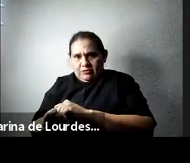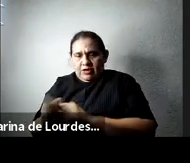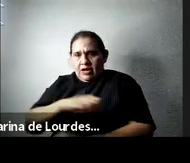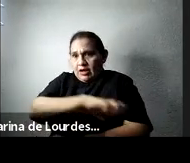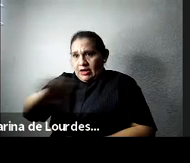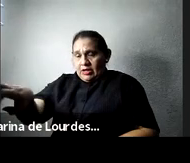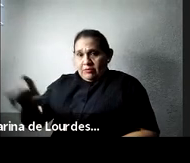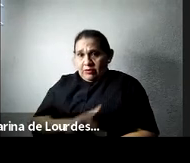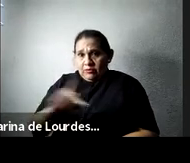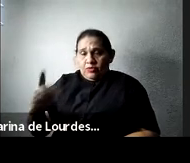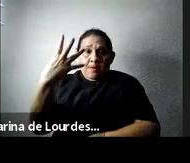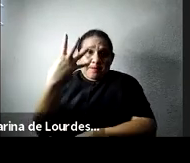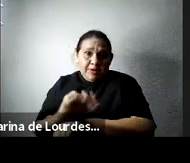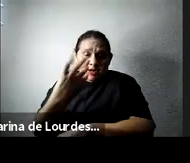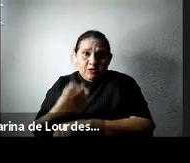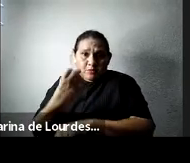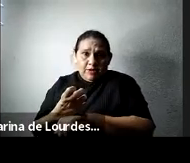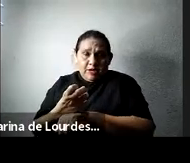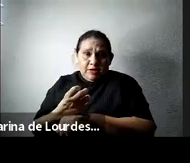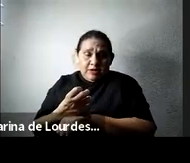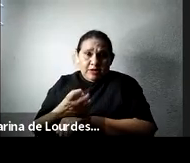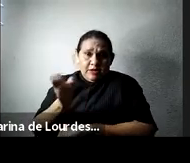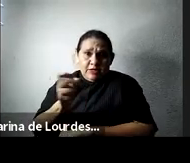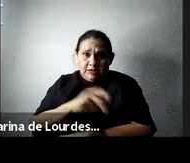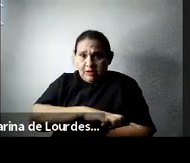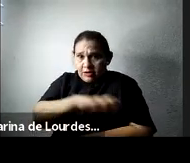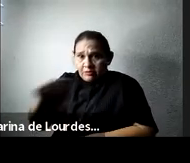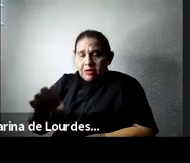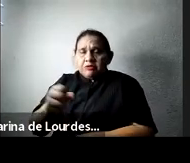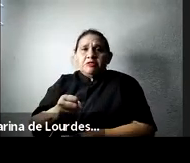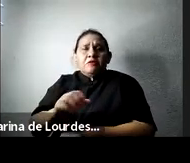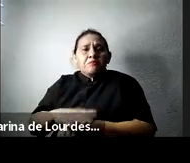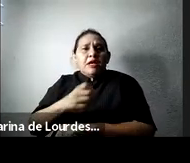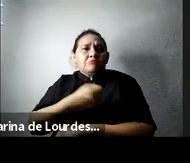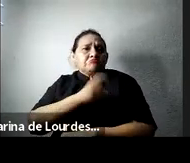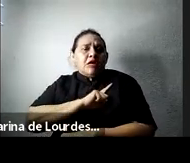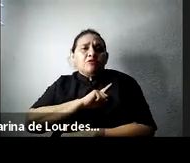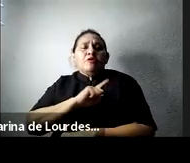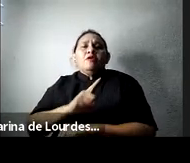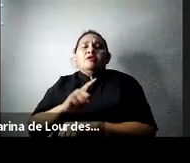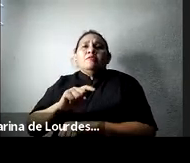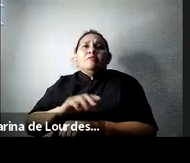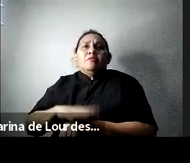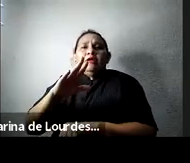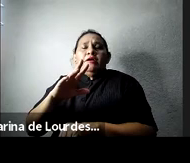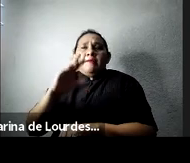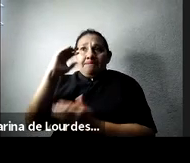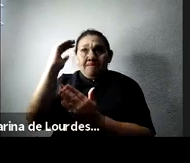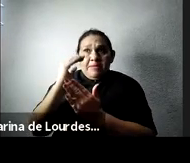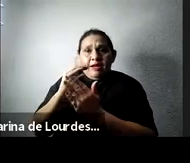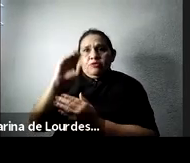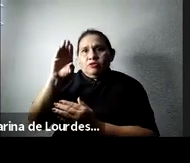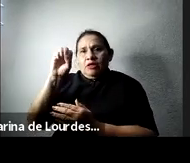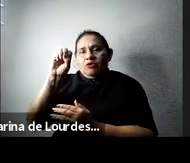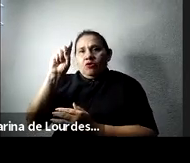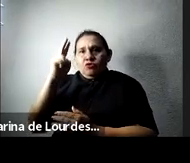para recuperar el espacio público, para estar más saludables, para emitir menos emisiones de CO2, al hacer